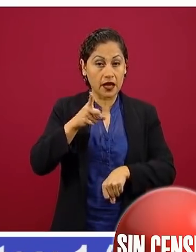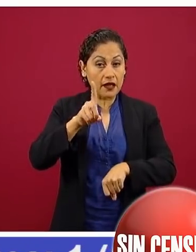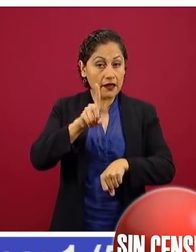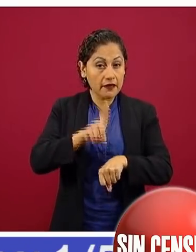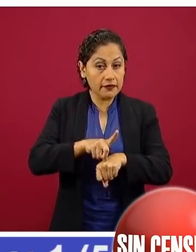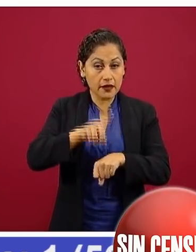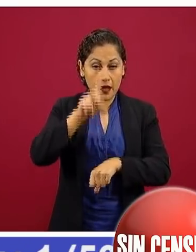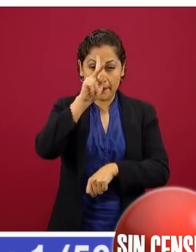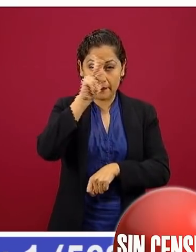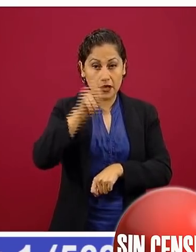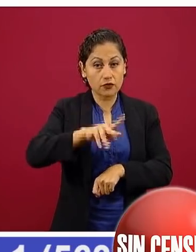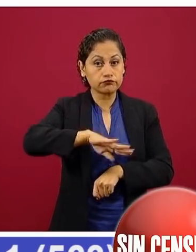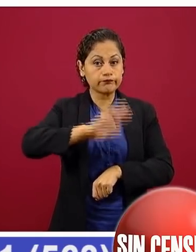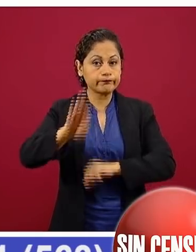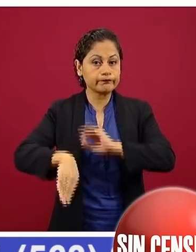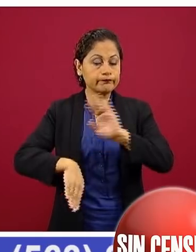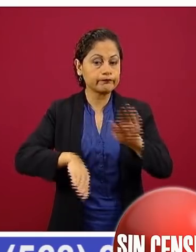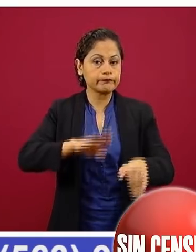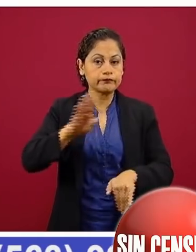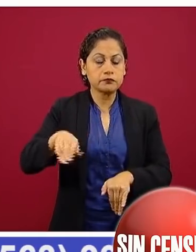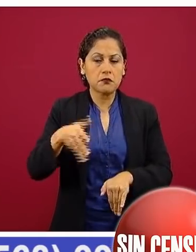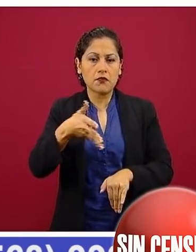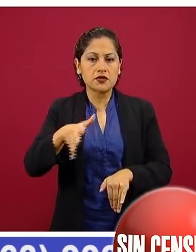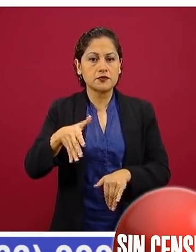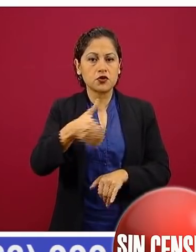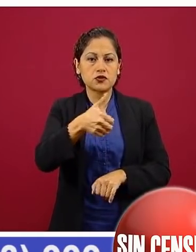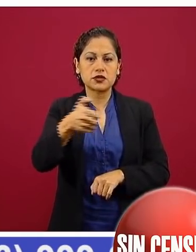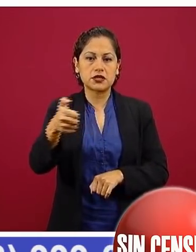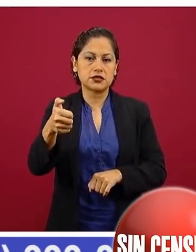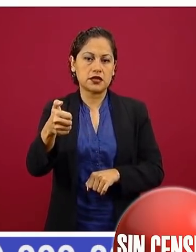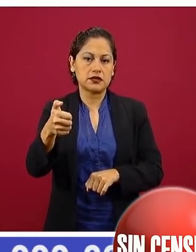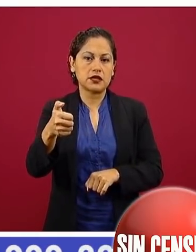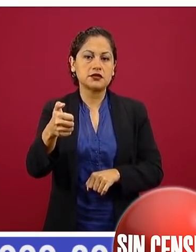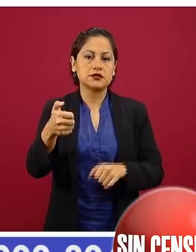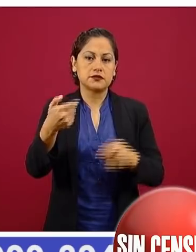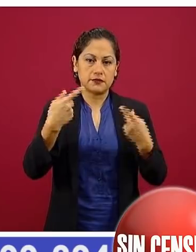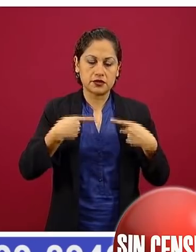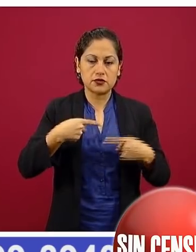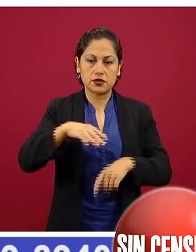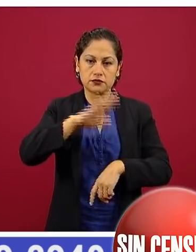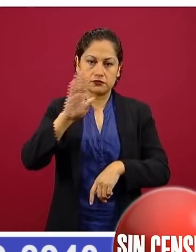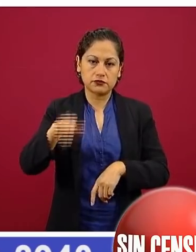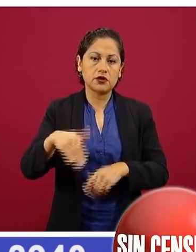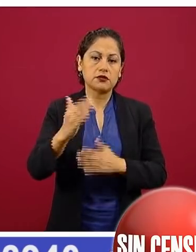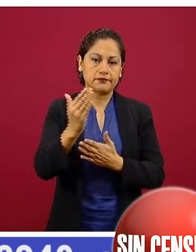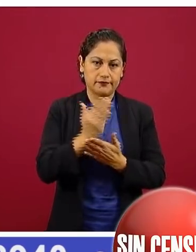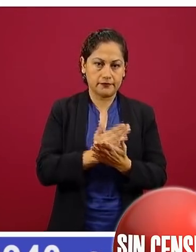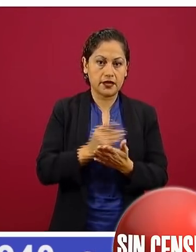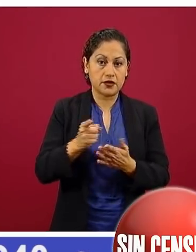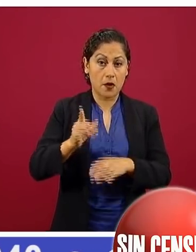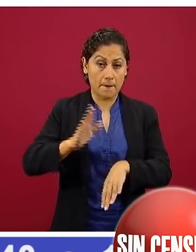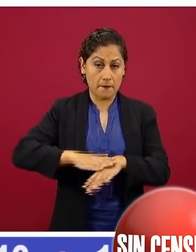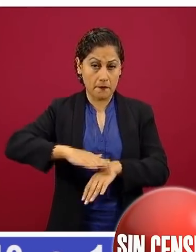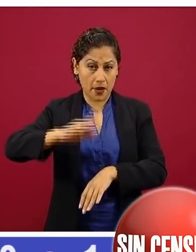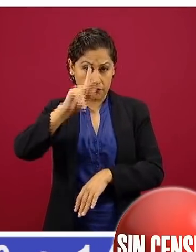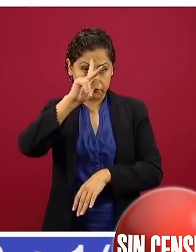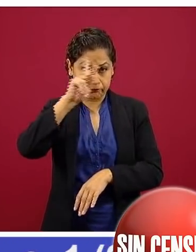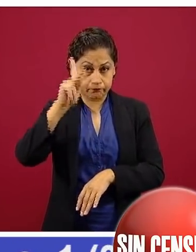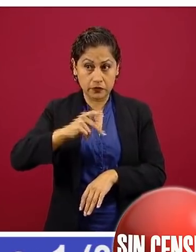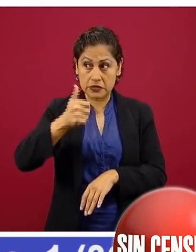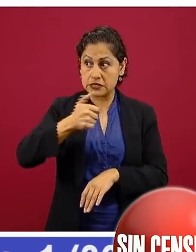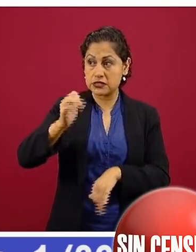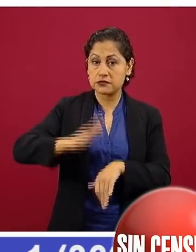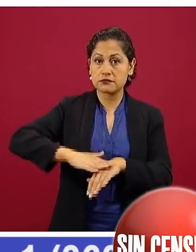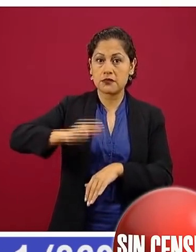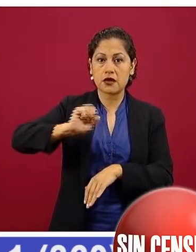afectado un poco menos de 600 defunciones. No hemos llegado a ese punto crítico de 600